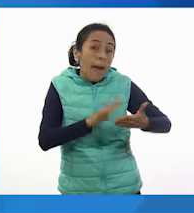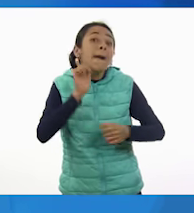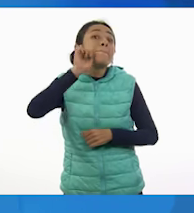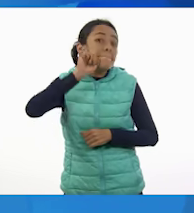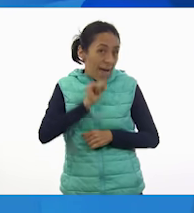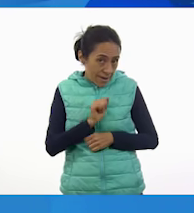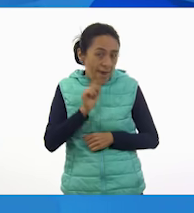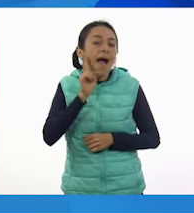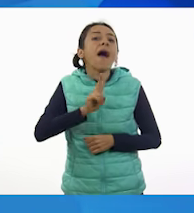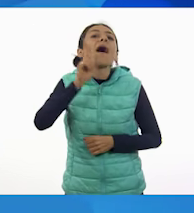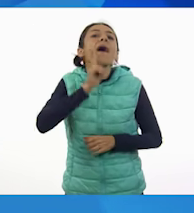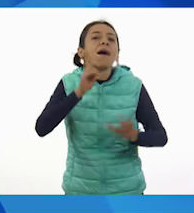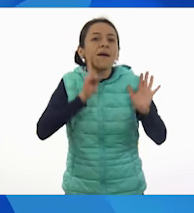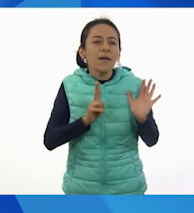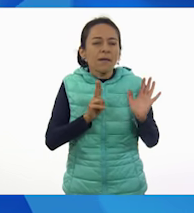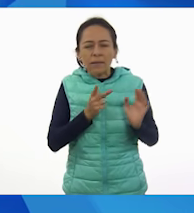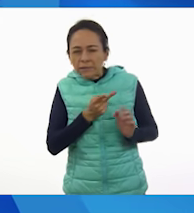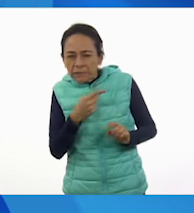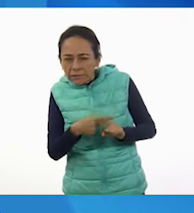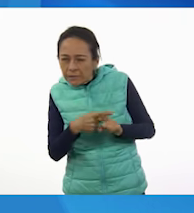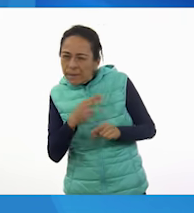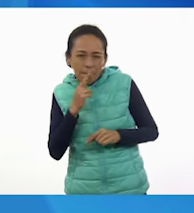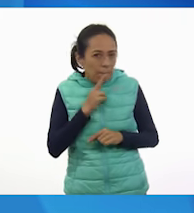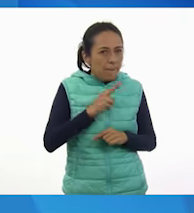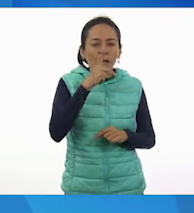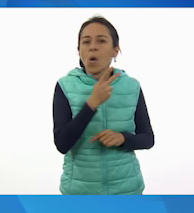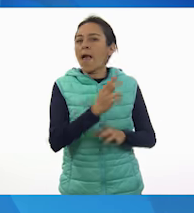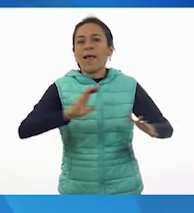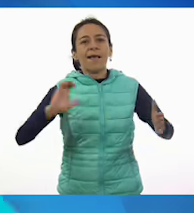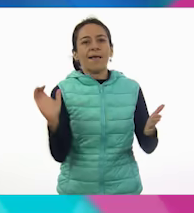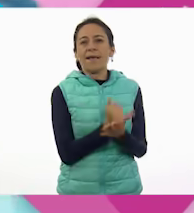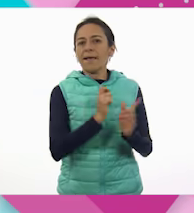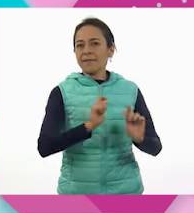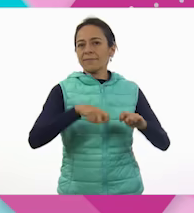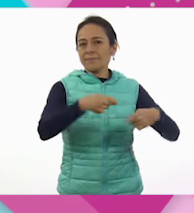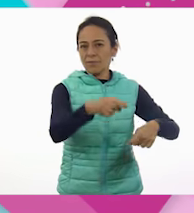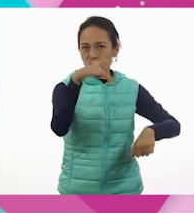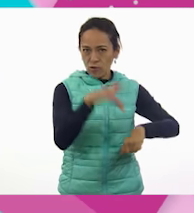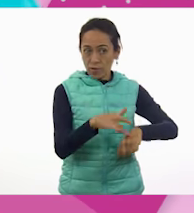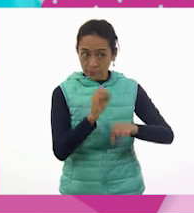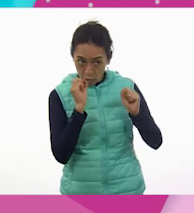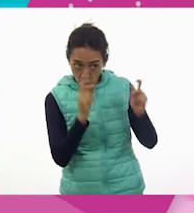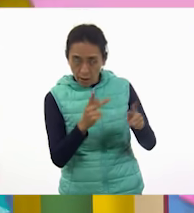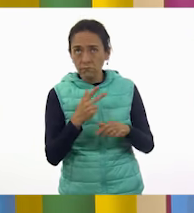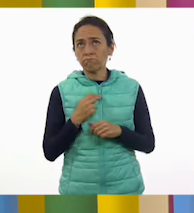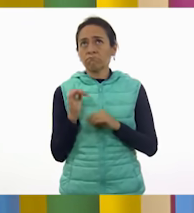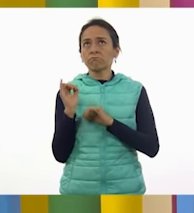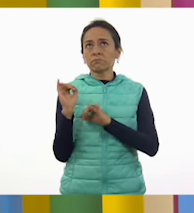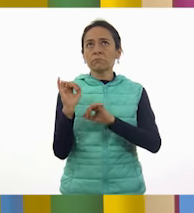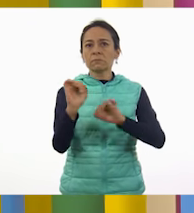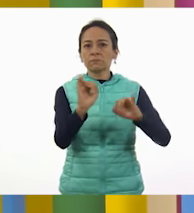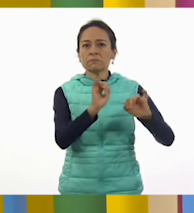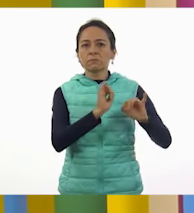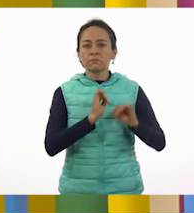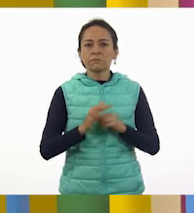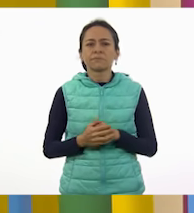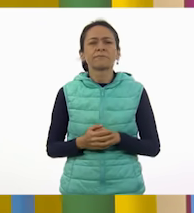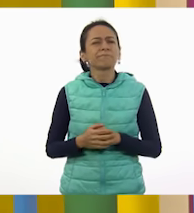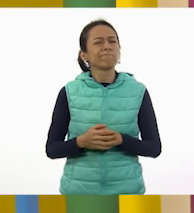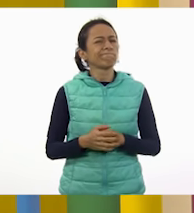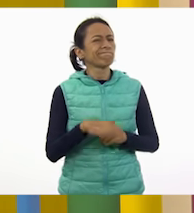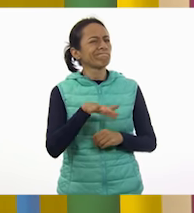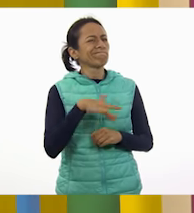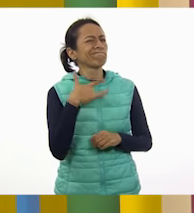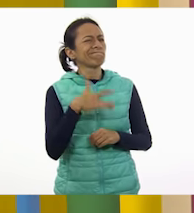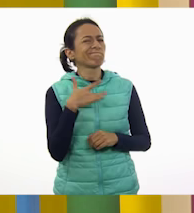que se va a quedar con el personaje. ¿Está bien? Sí. Sí. Sí. Oye, no, pues yo creo que no estuvo nada